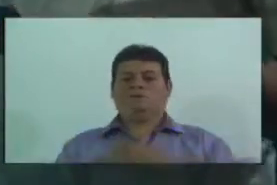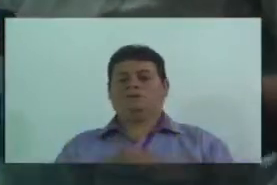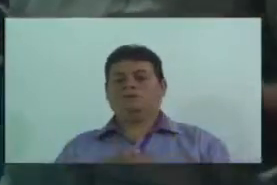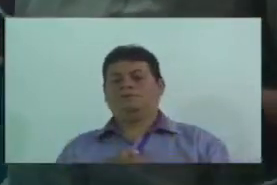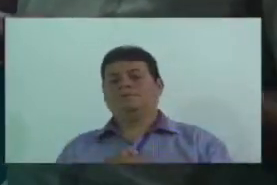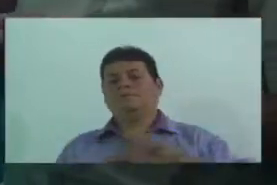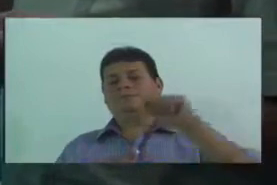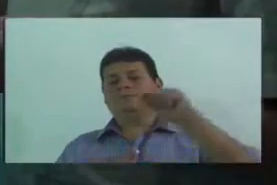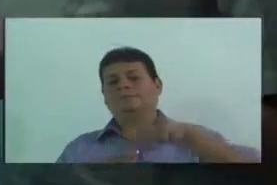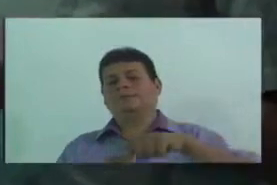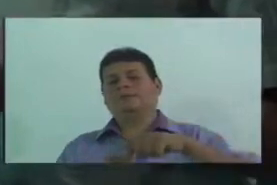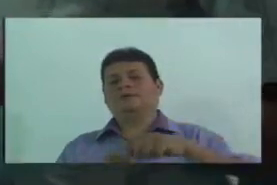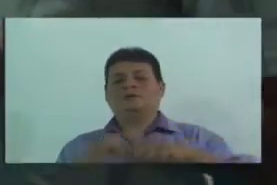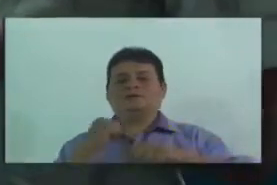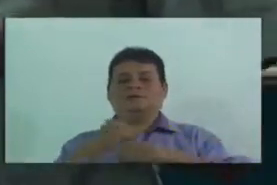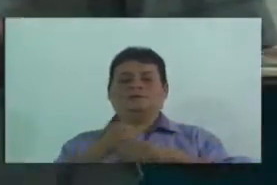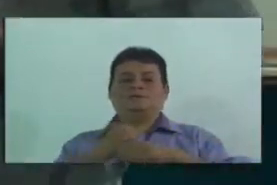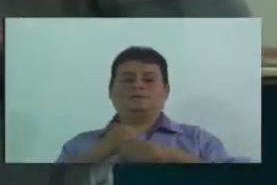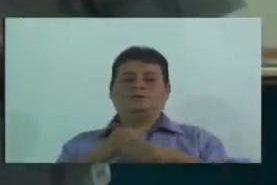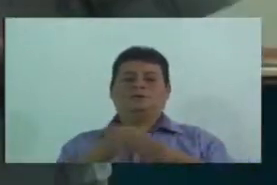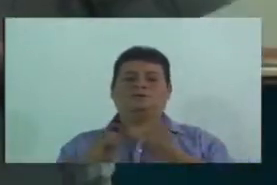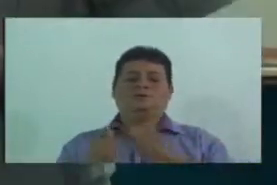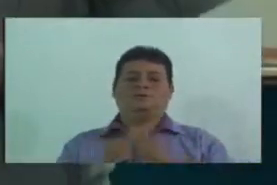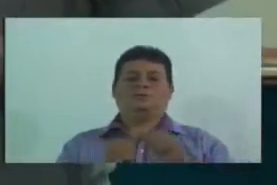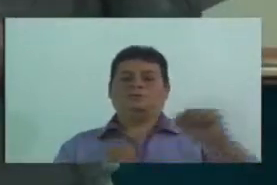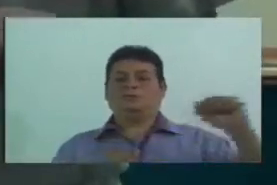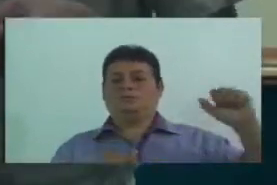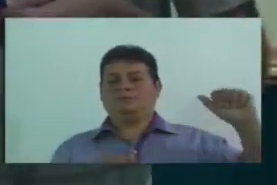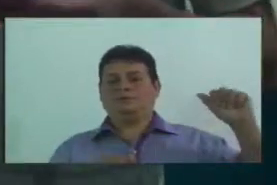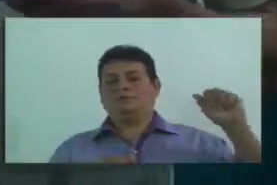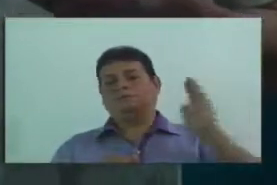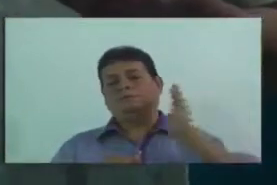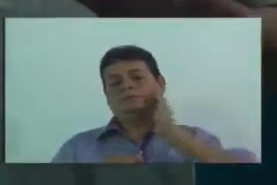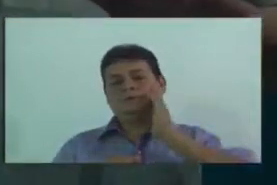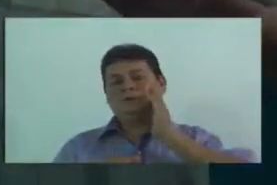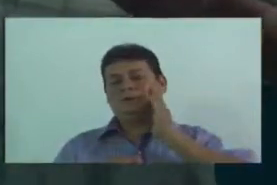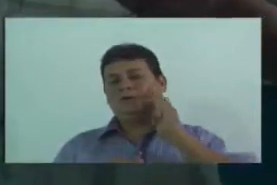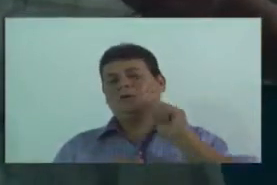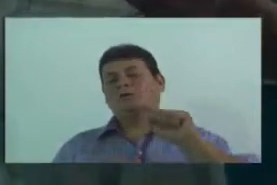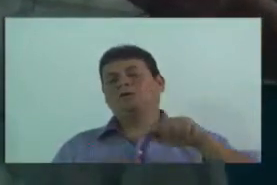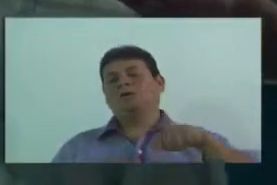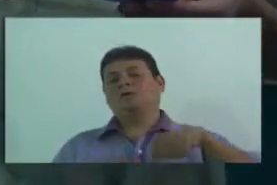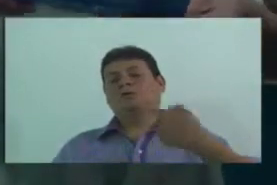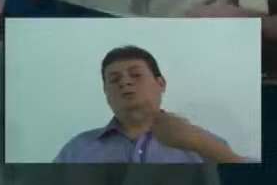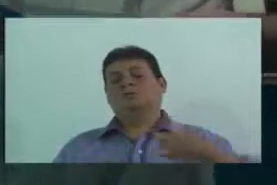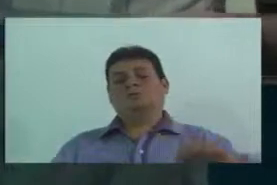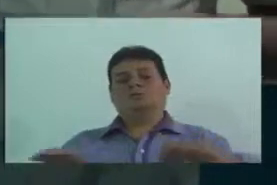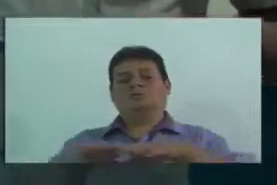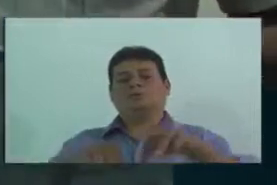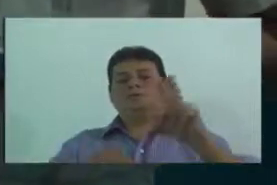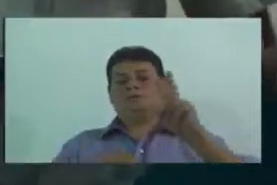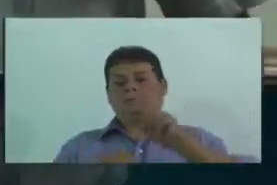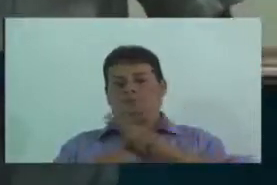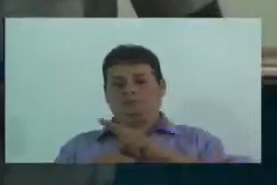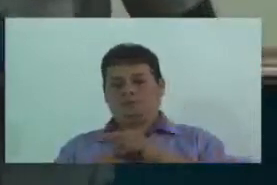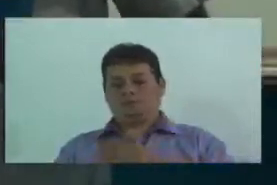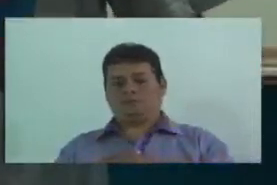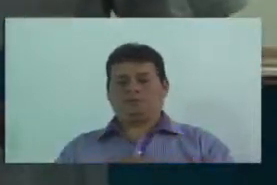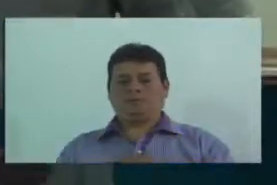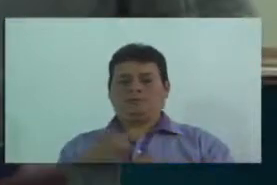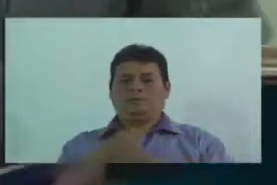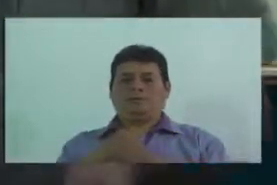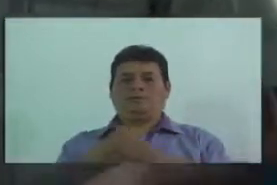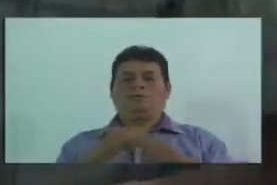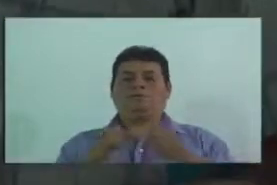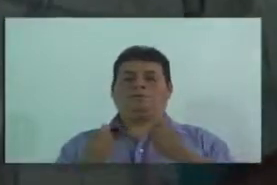su y tuba ja poapu y pejenguecuera shugui michi bebandi. Upeche no